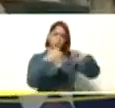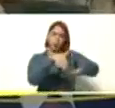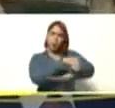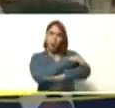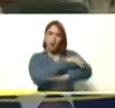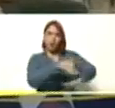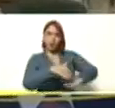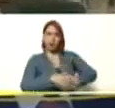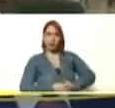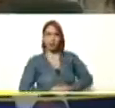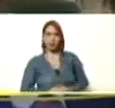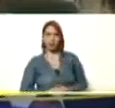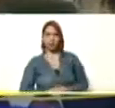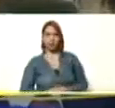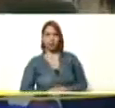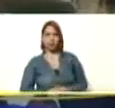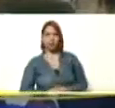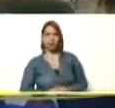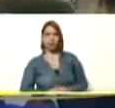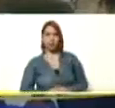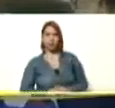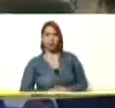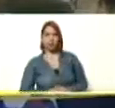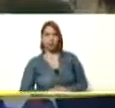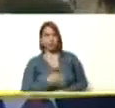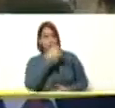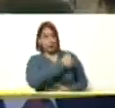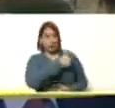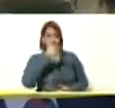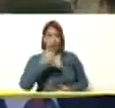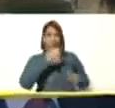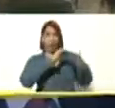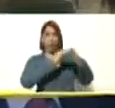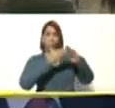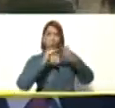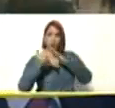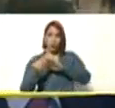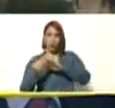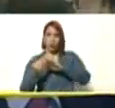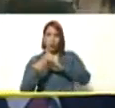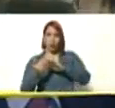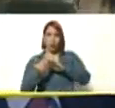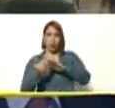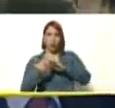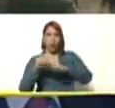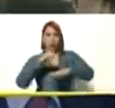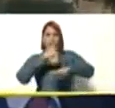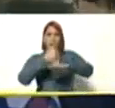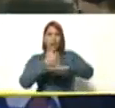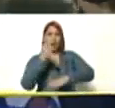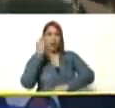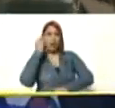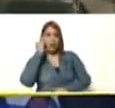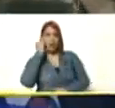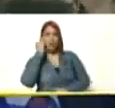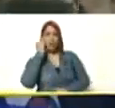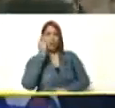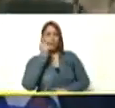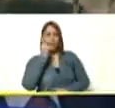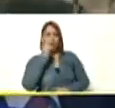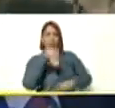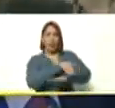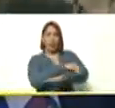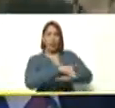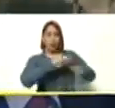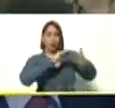calle. Y en cada comunidad, los jefes de calle, los jefes de